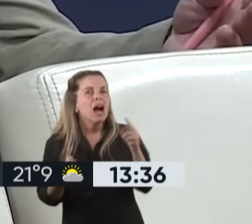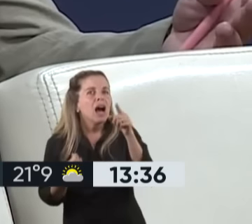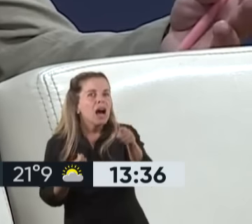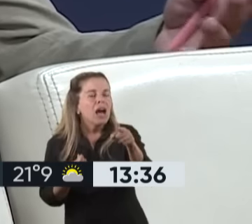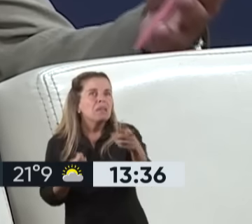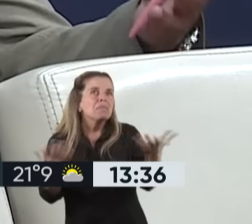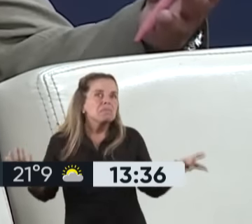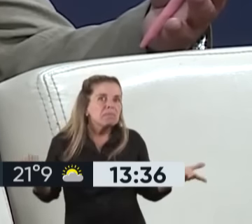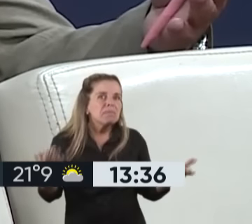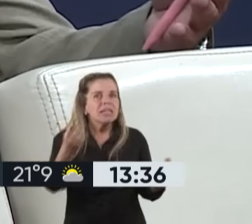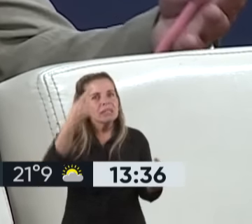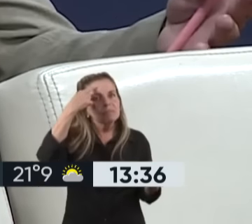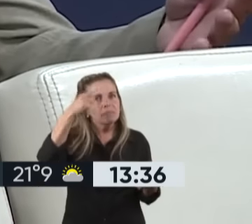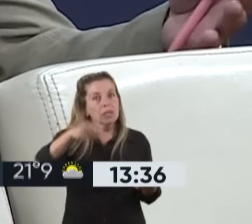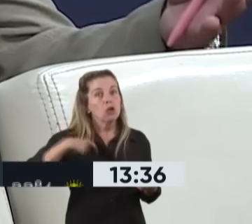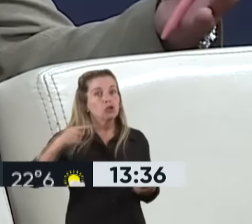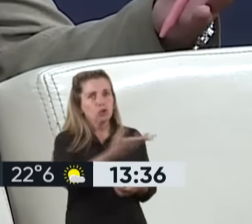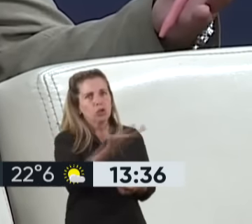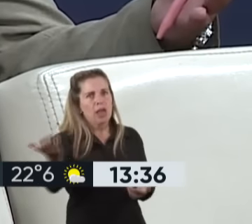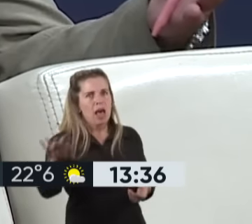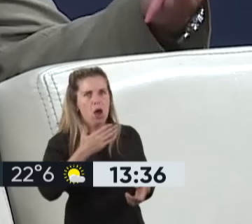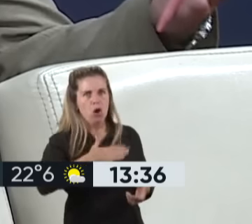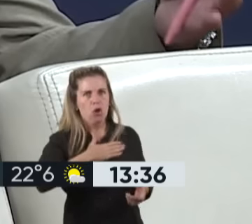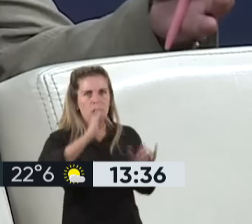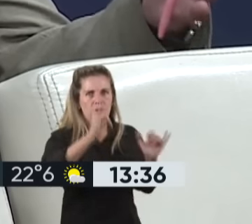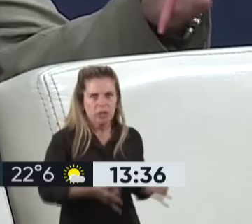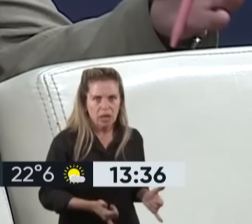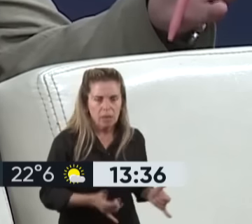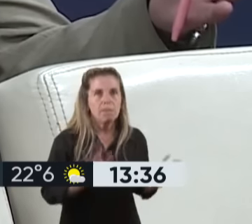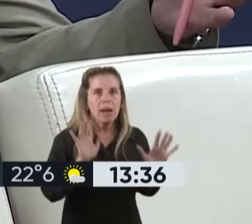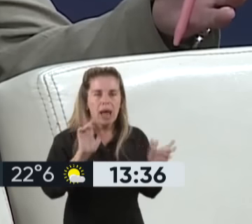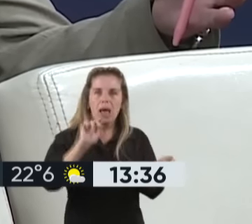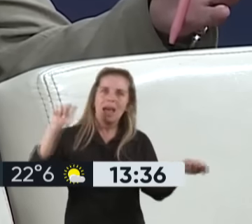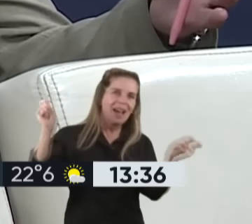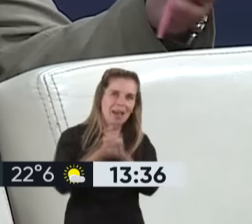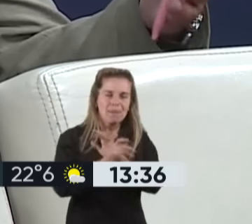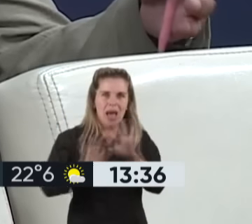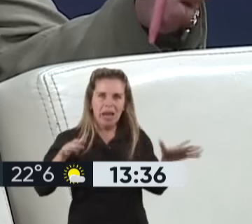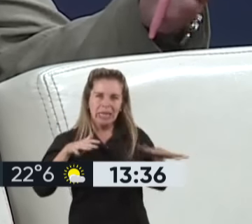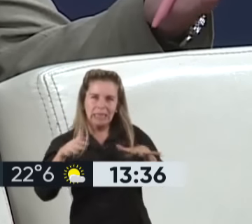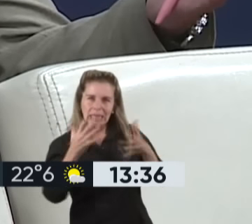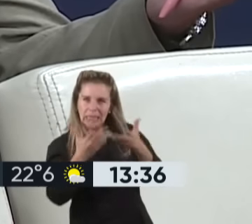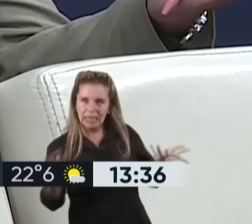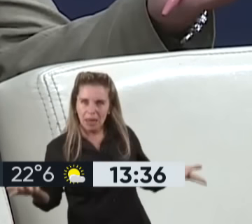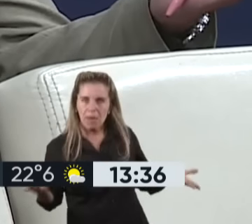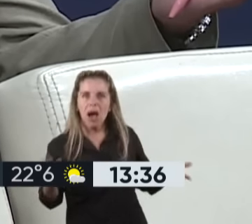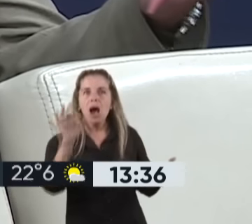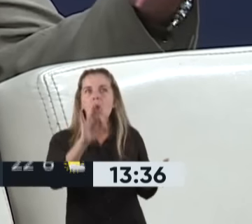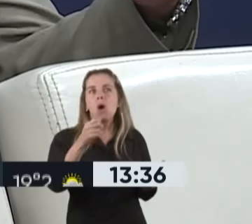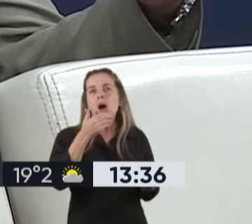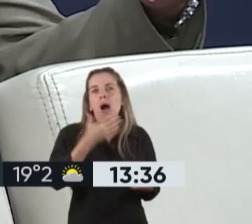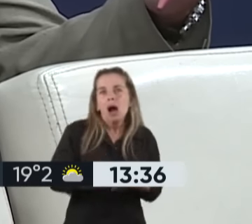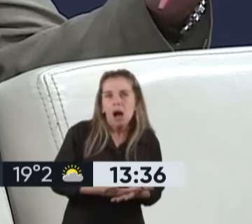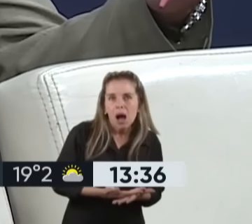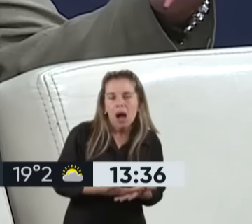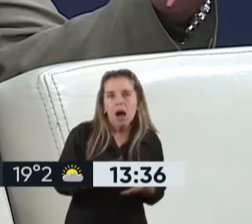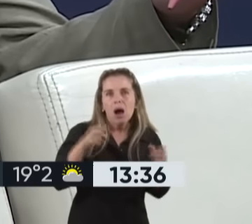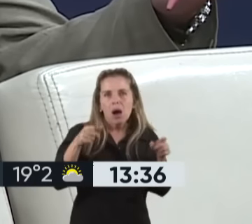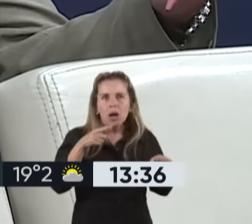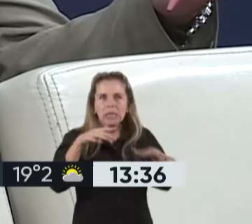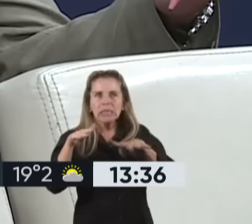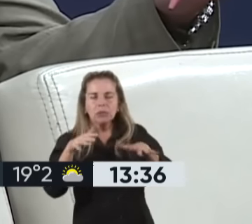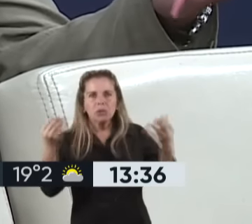las va a recibir con mucho agrado para dejar atrás la puerta giratoria o quedarse con la boca abierta con lo que está pasando en